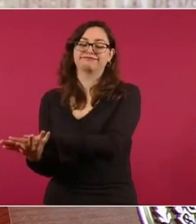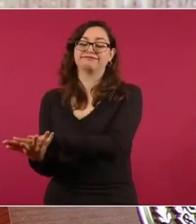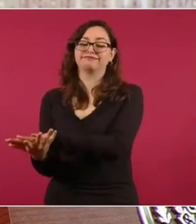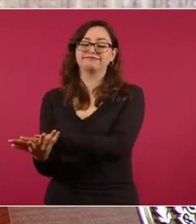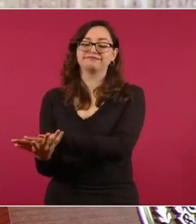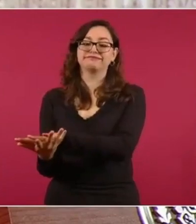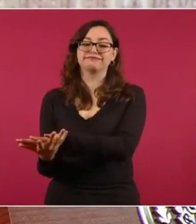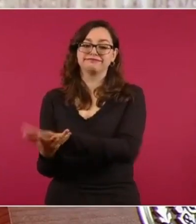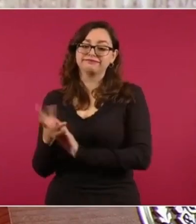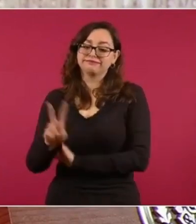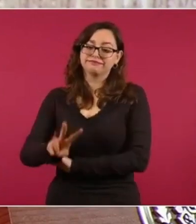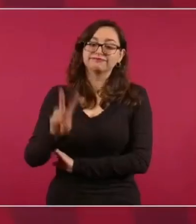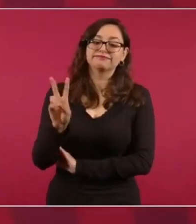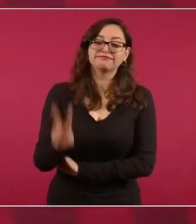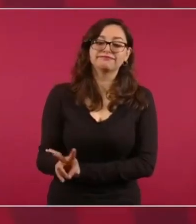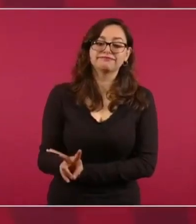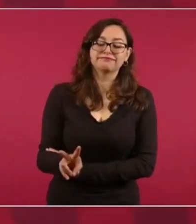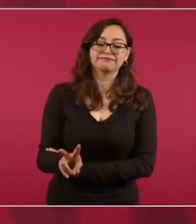transformación,